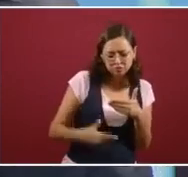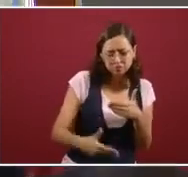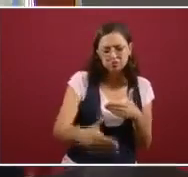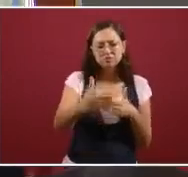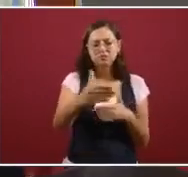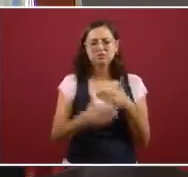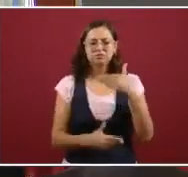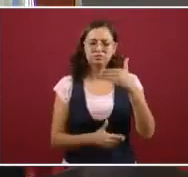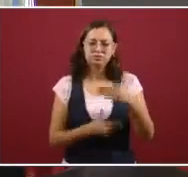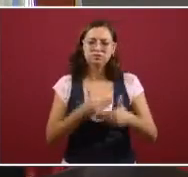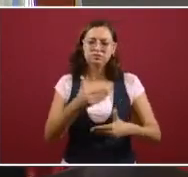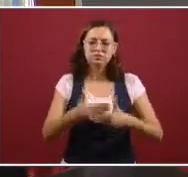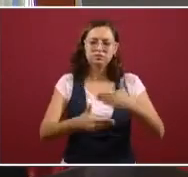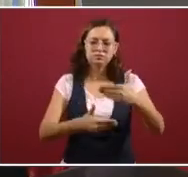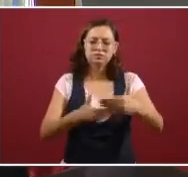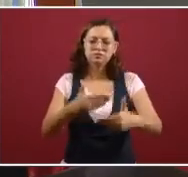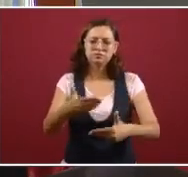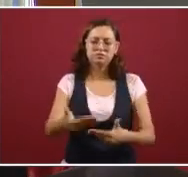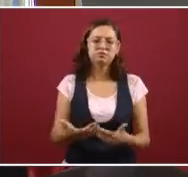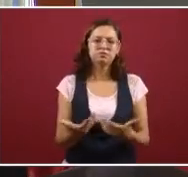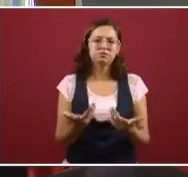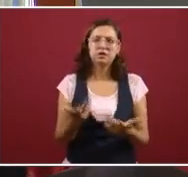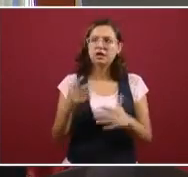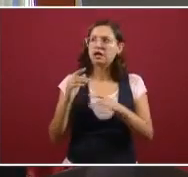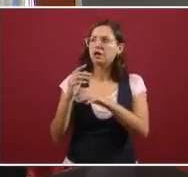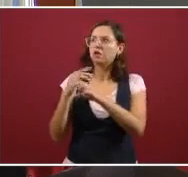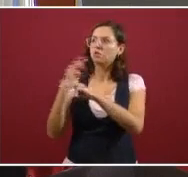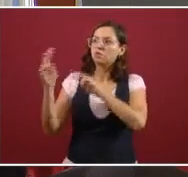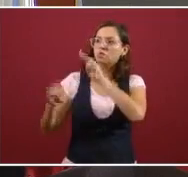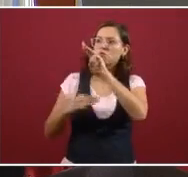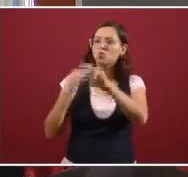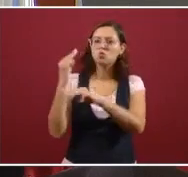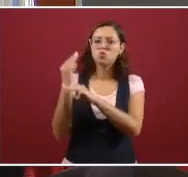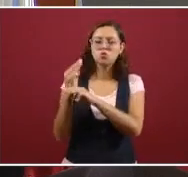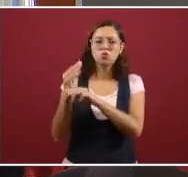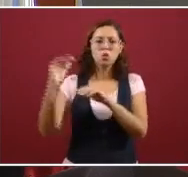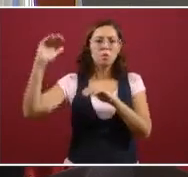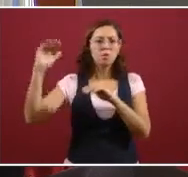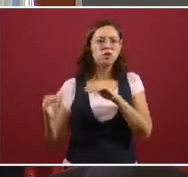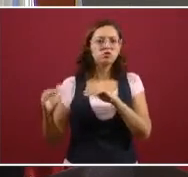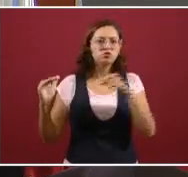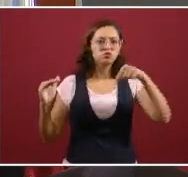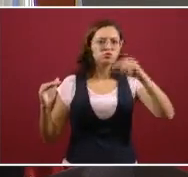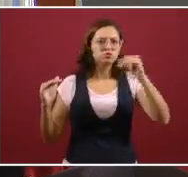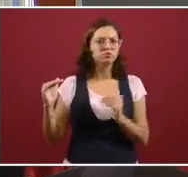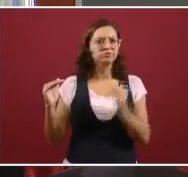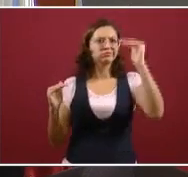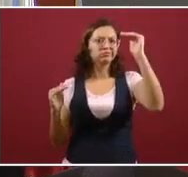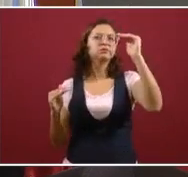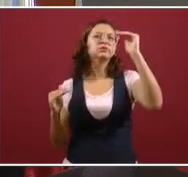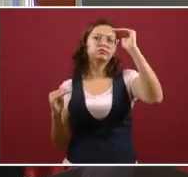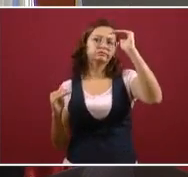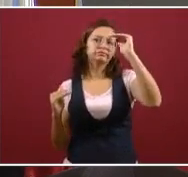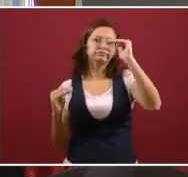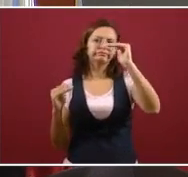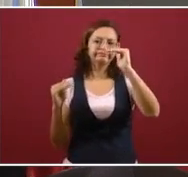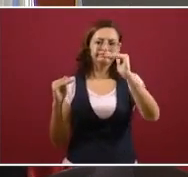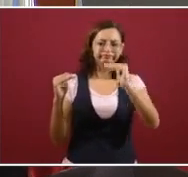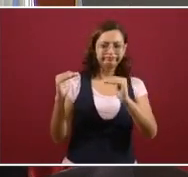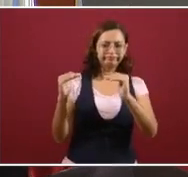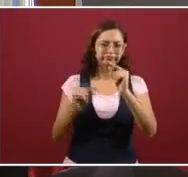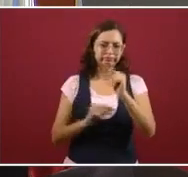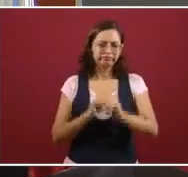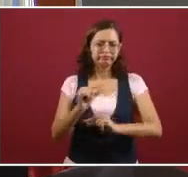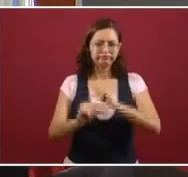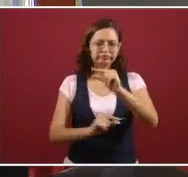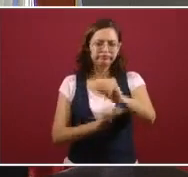ponga en niveles similares a los niveles internacionales. ¿De qué depende y de qué